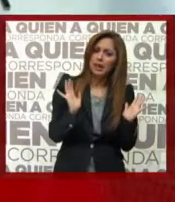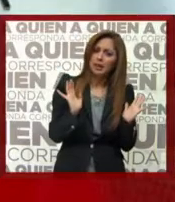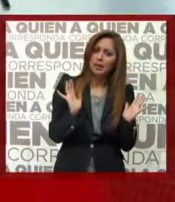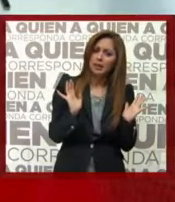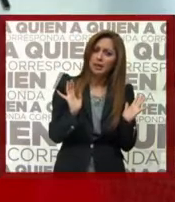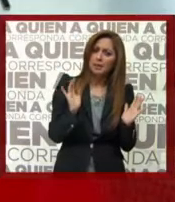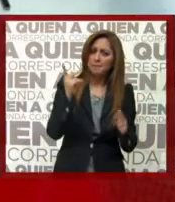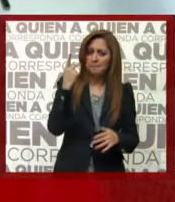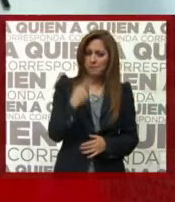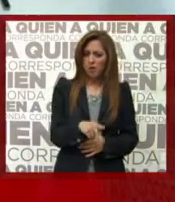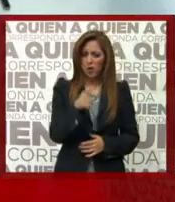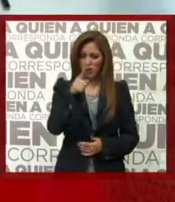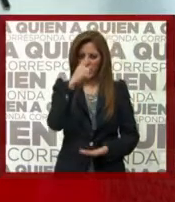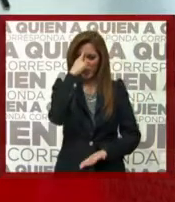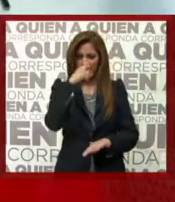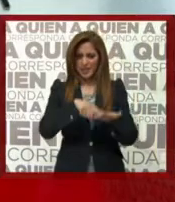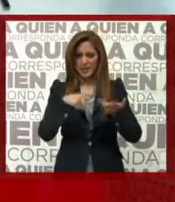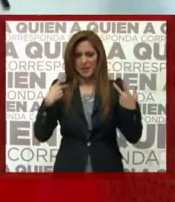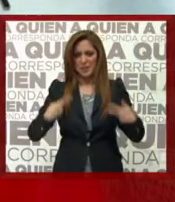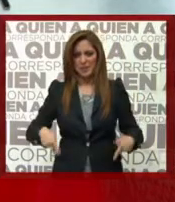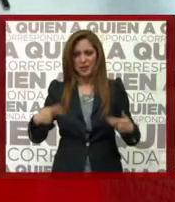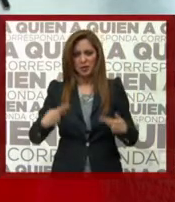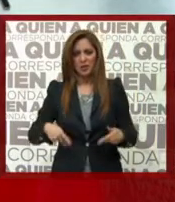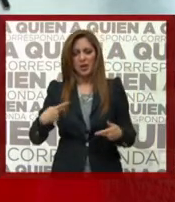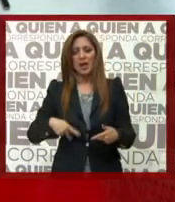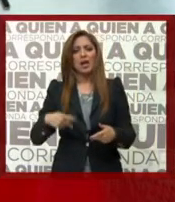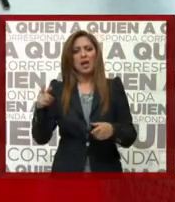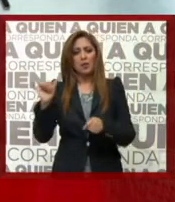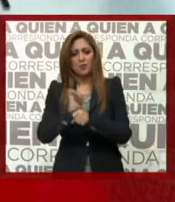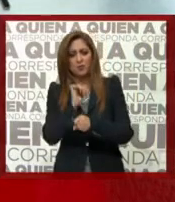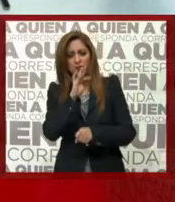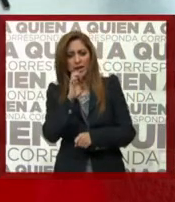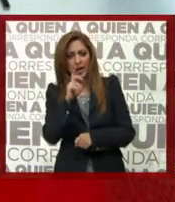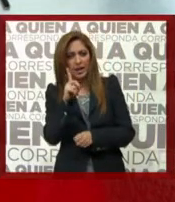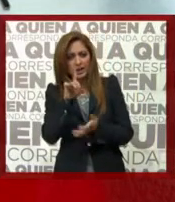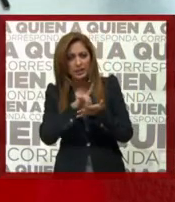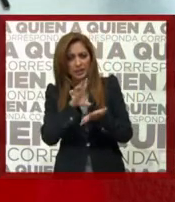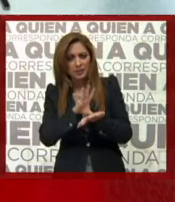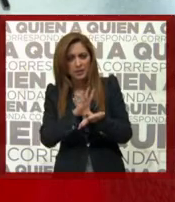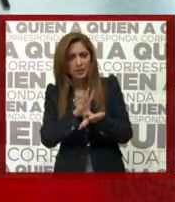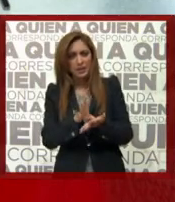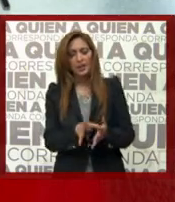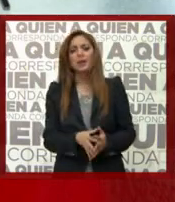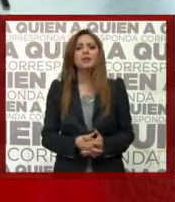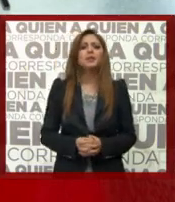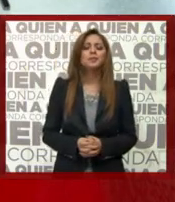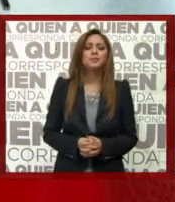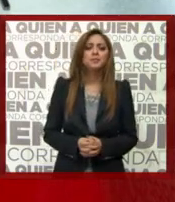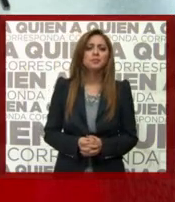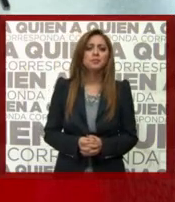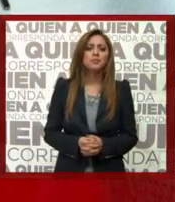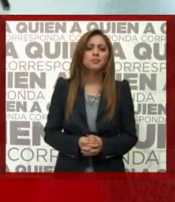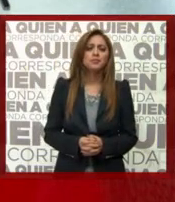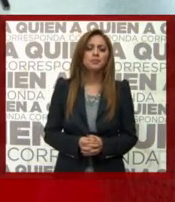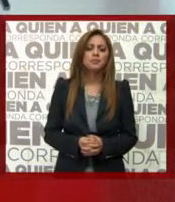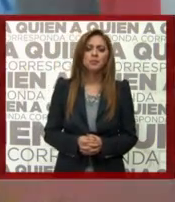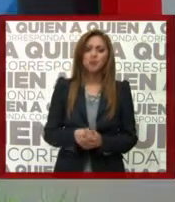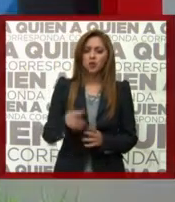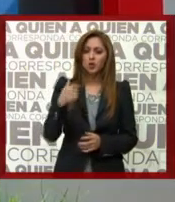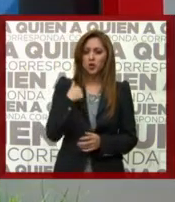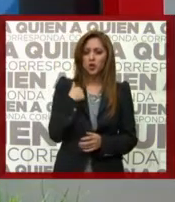¿Pero usted se cree que sí tenga discapacidad? Mental. ¿Sabe por qué lo dudó? ¿Mandé? Mental. ¿Mental? No, ¿sabe por qué sí lo